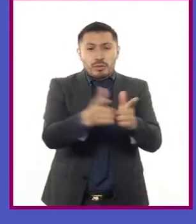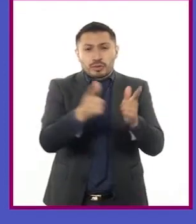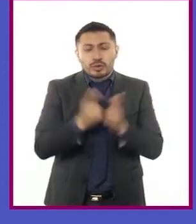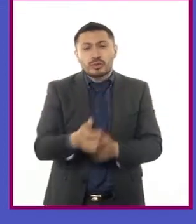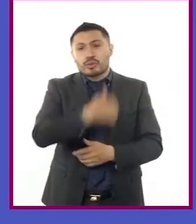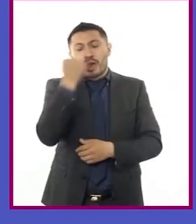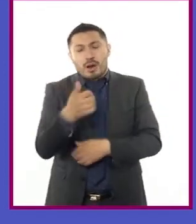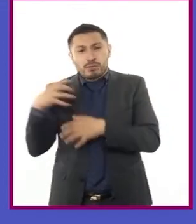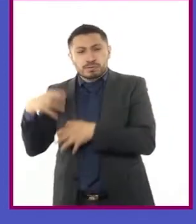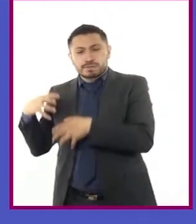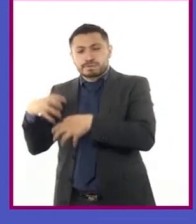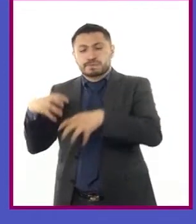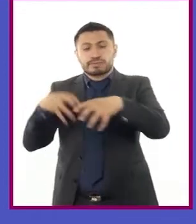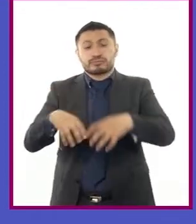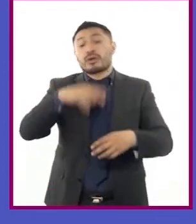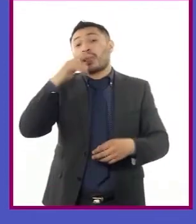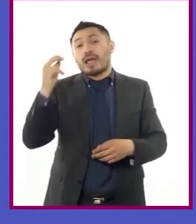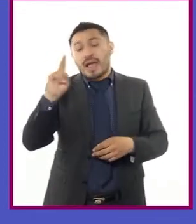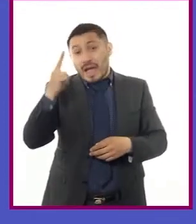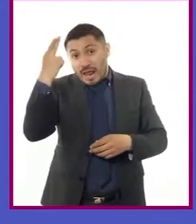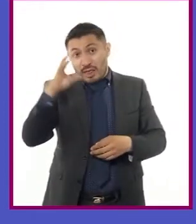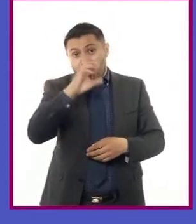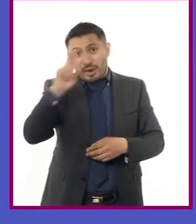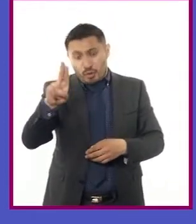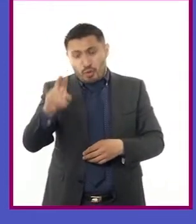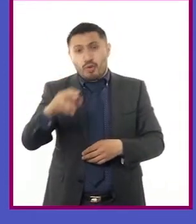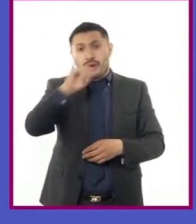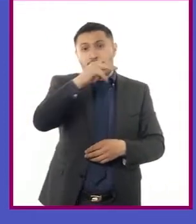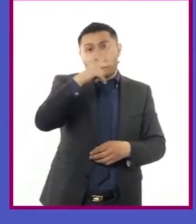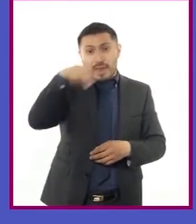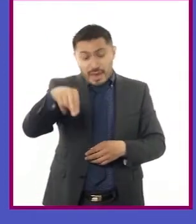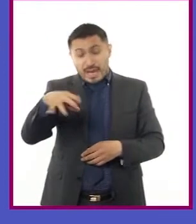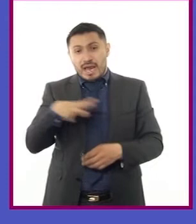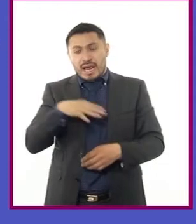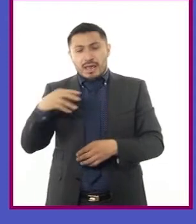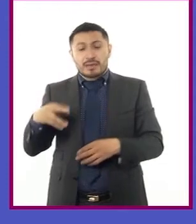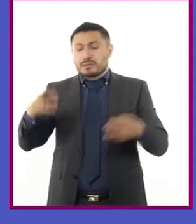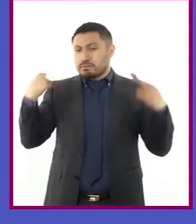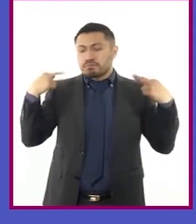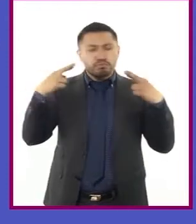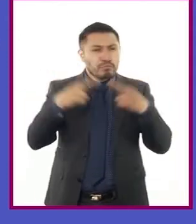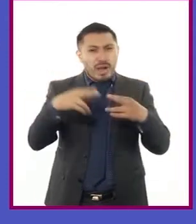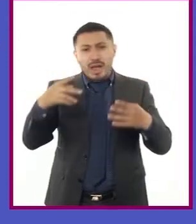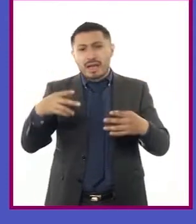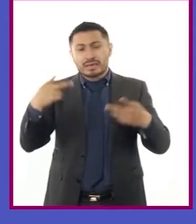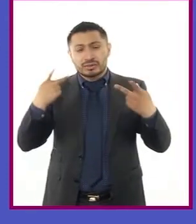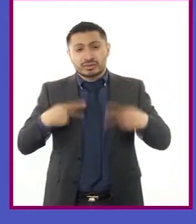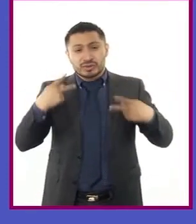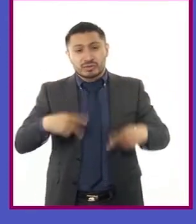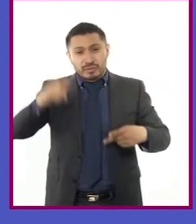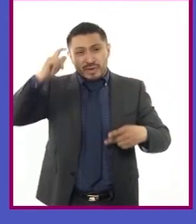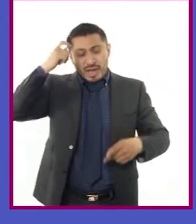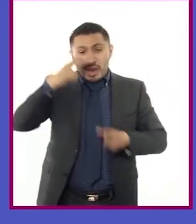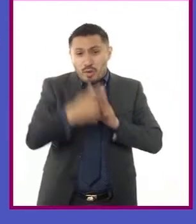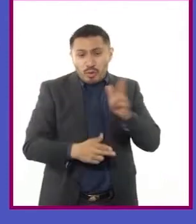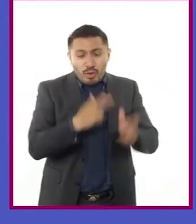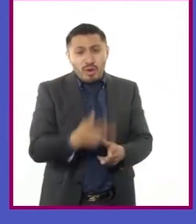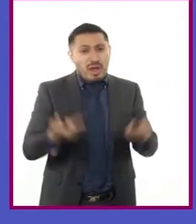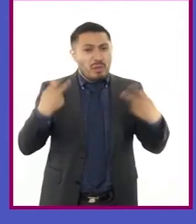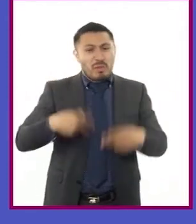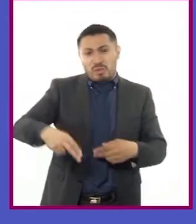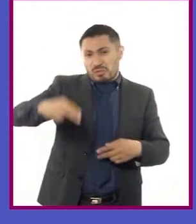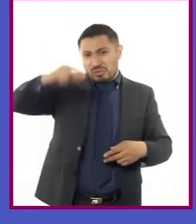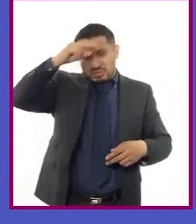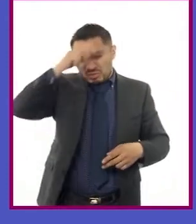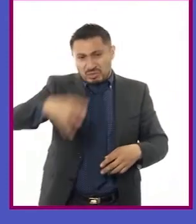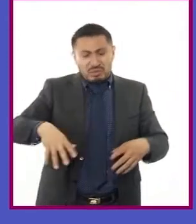además de estudiantes de la UNAM y el IPN, participaron profesores, ferrocarrileros, intelectuales, amas